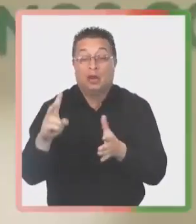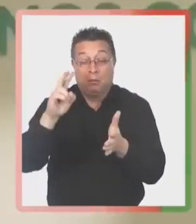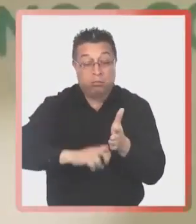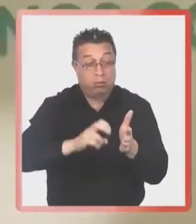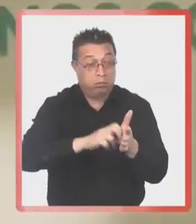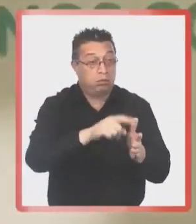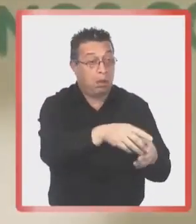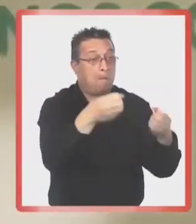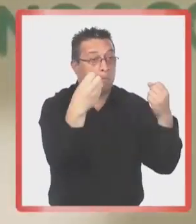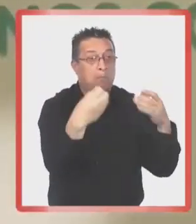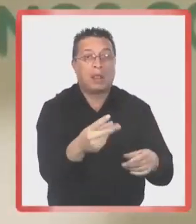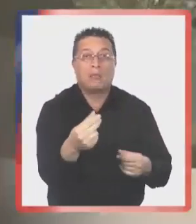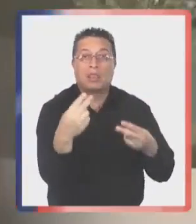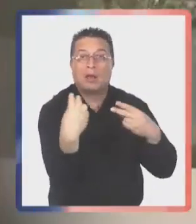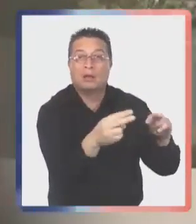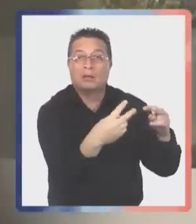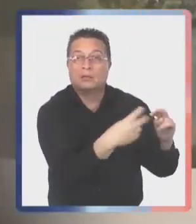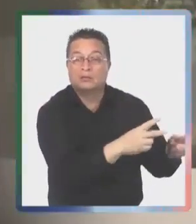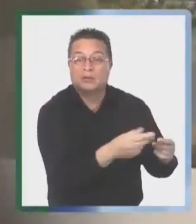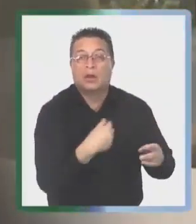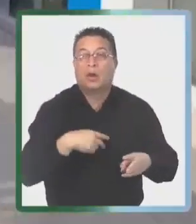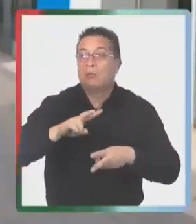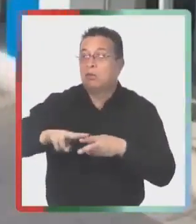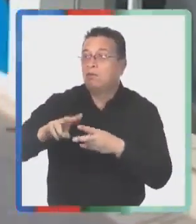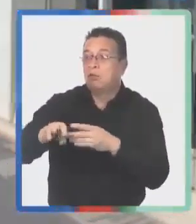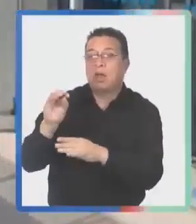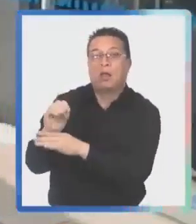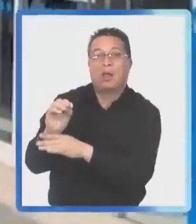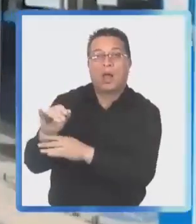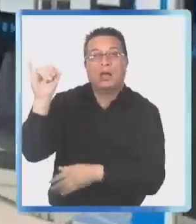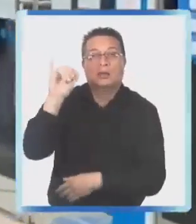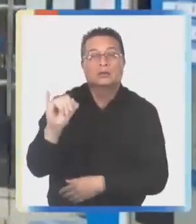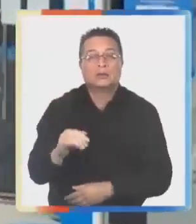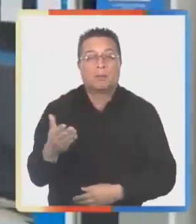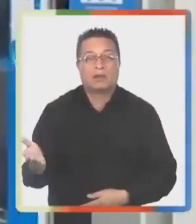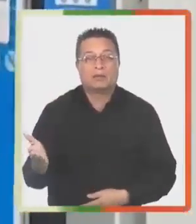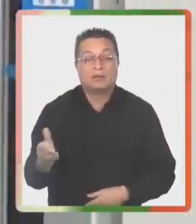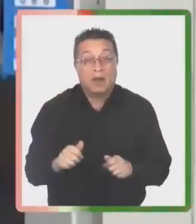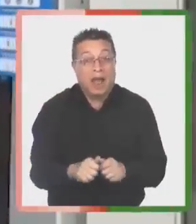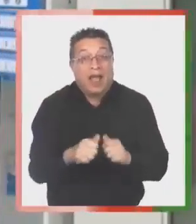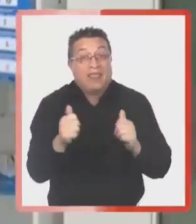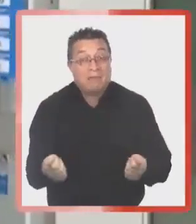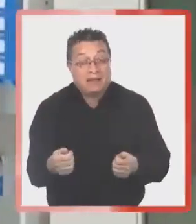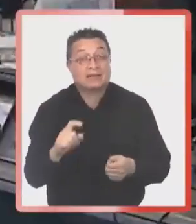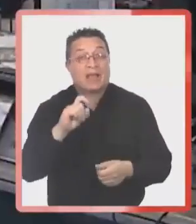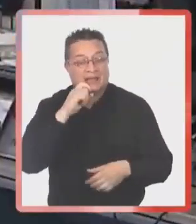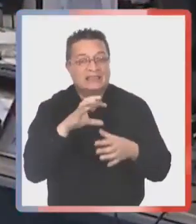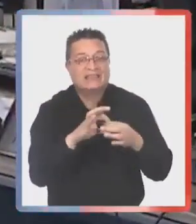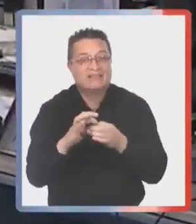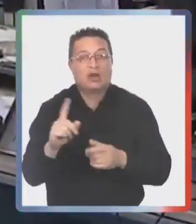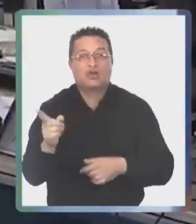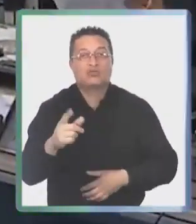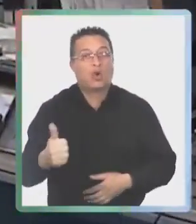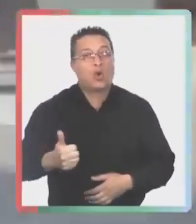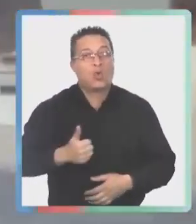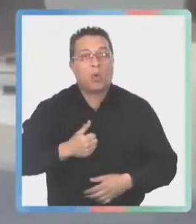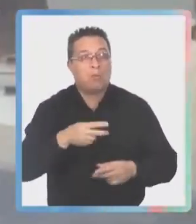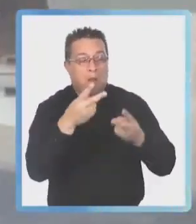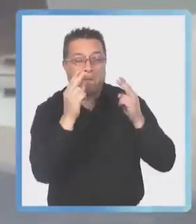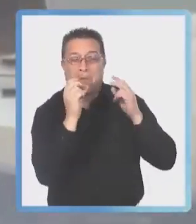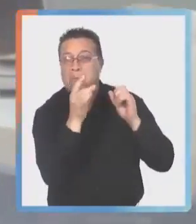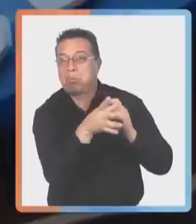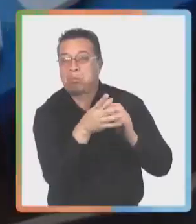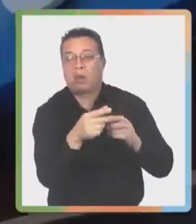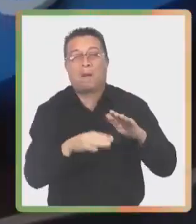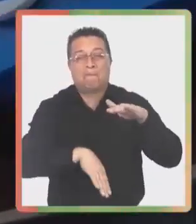propios cotizantes tengan que perder sus dineros para resolver la crisis de las ISAPRES, lo que además significaría no cumplir el